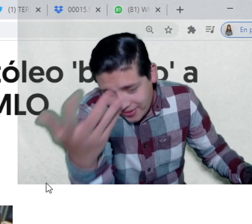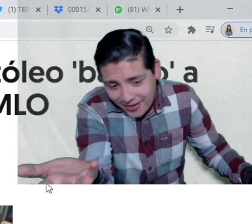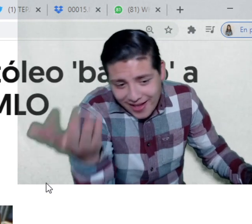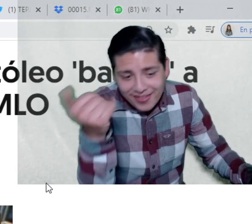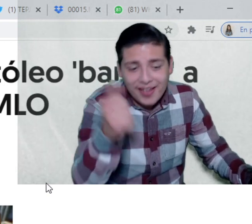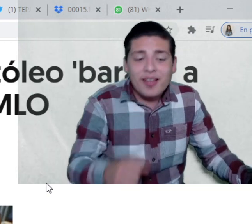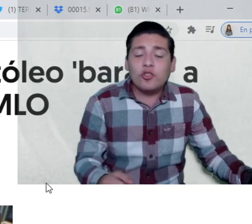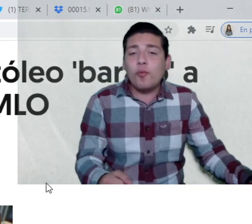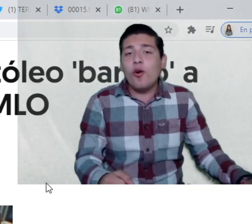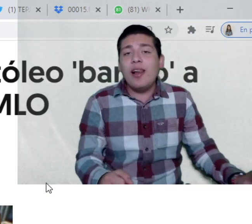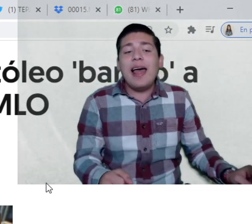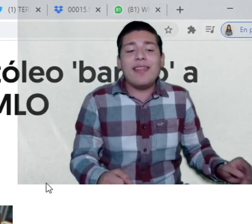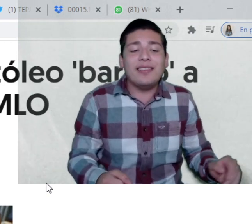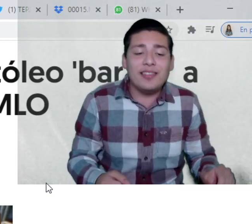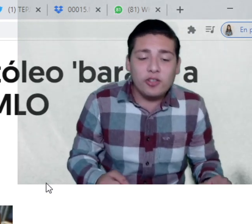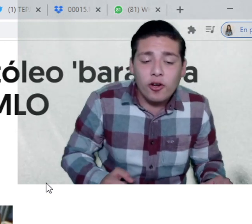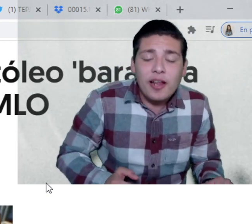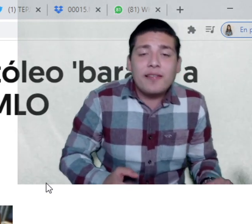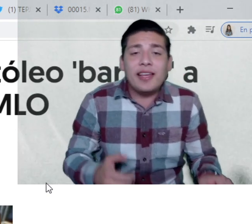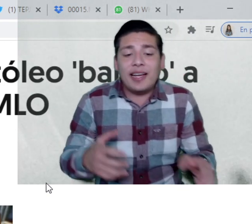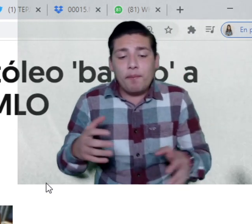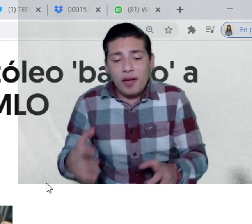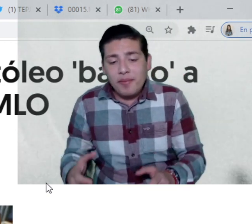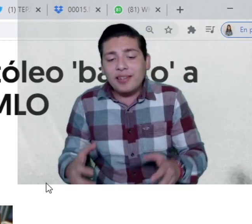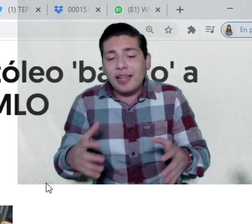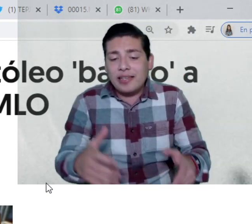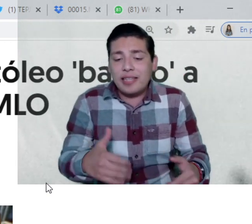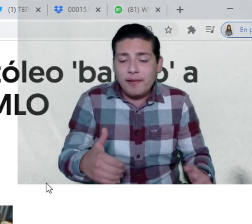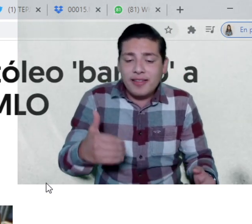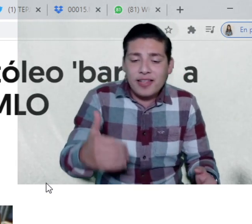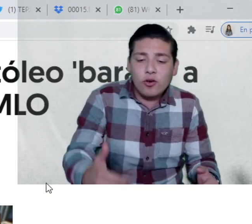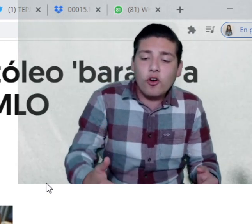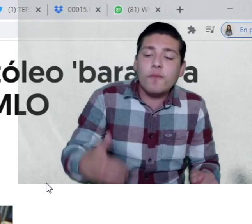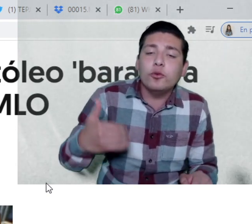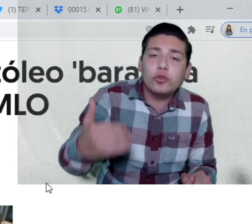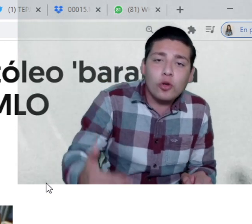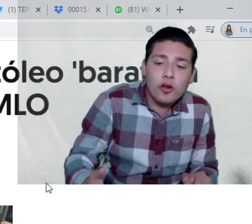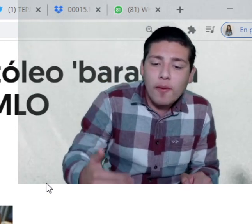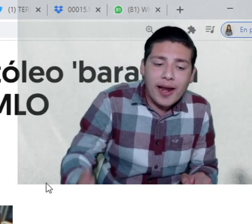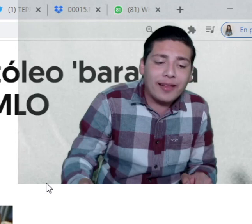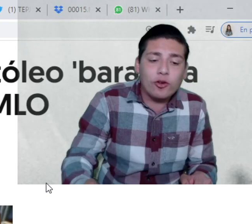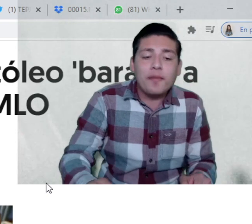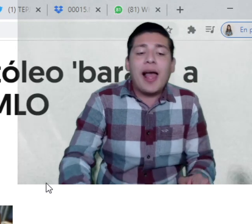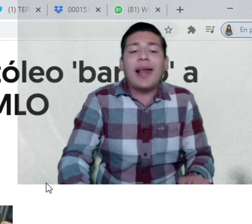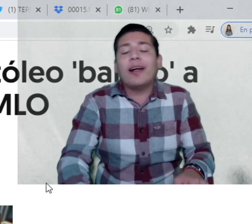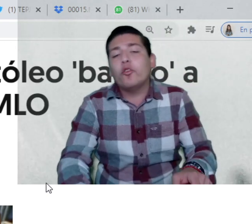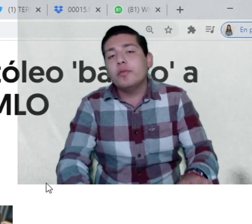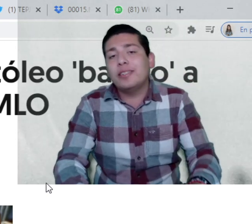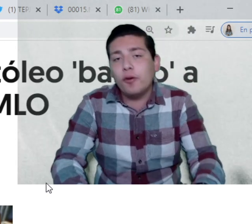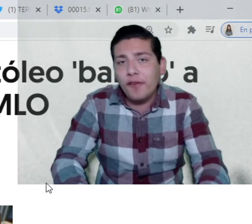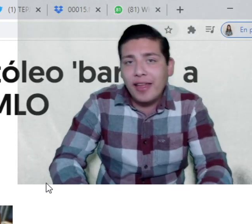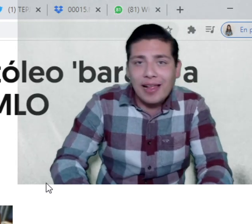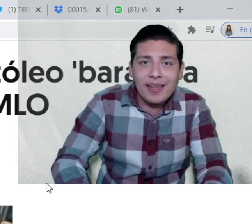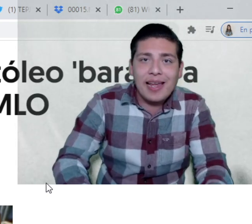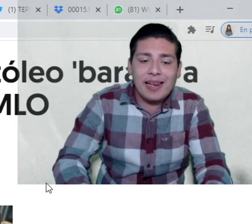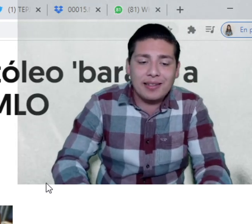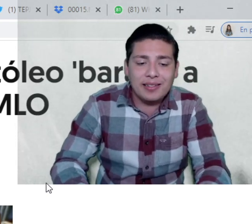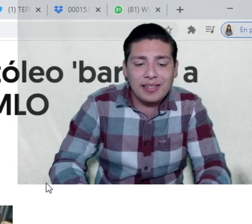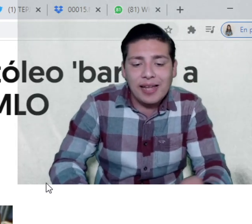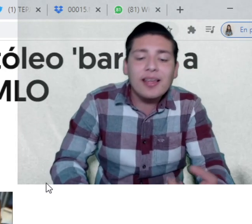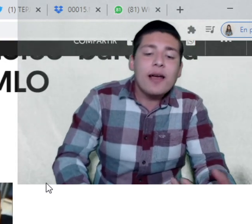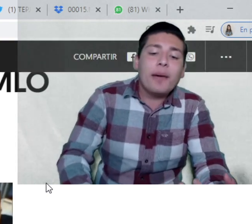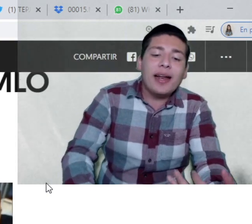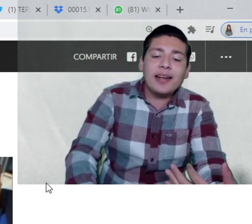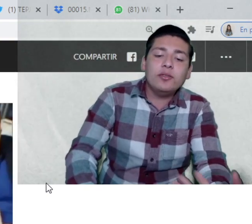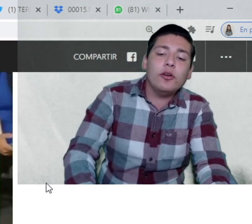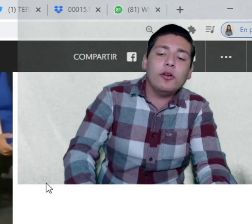el presidente tomó la decisión de que Pemex le esté vendiendo combustóleo barato a la Comisión Federal de